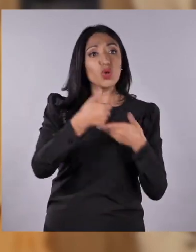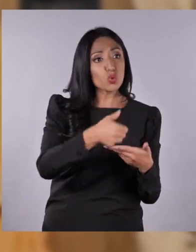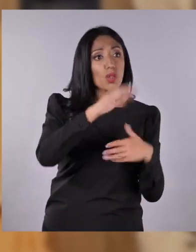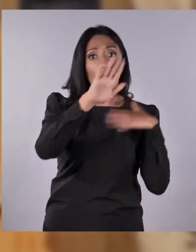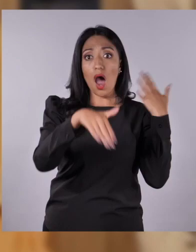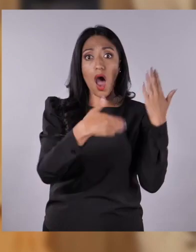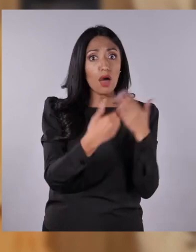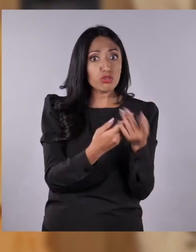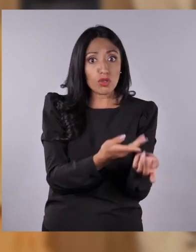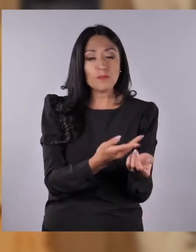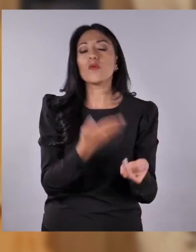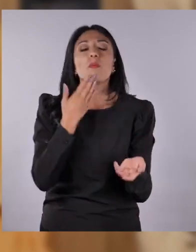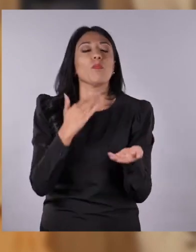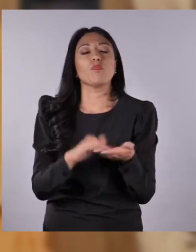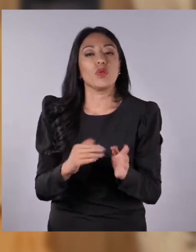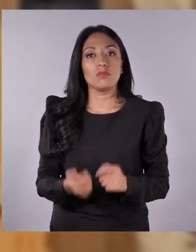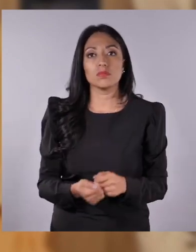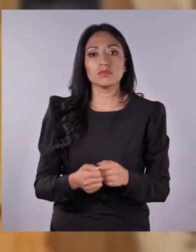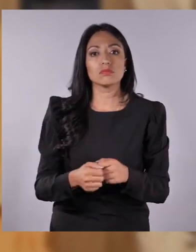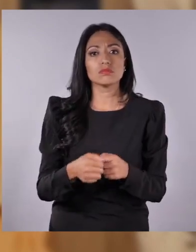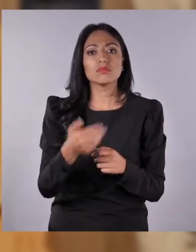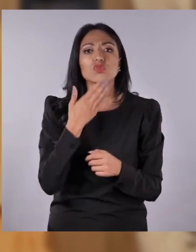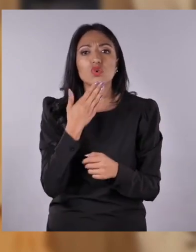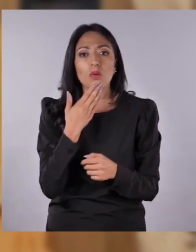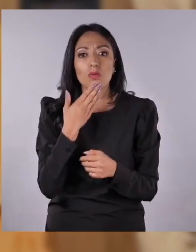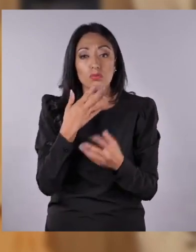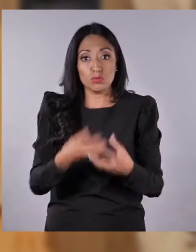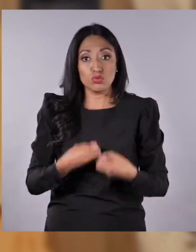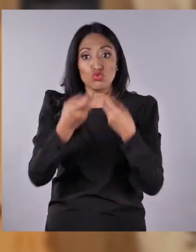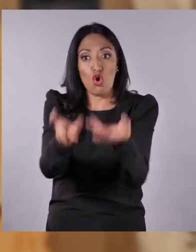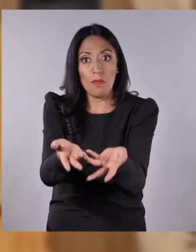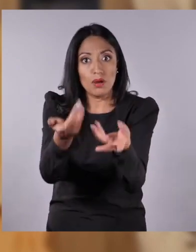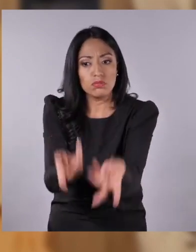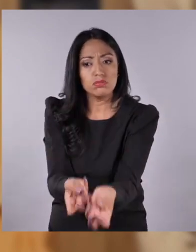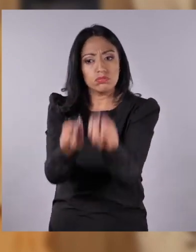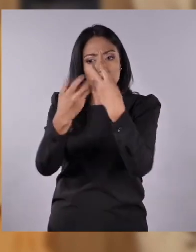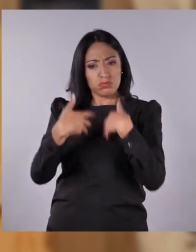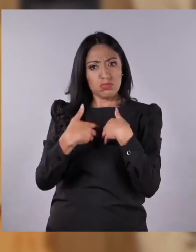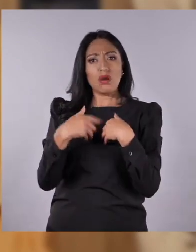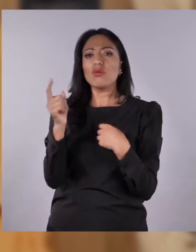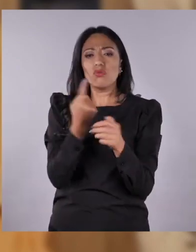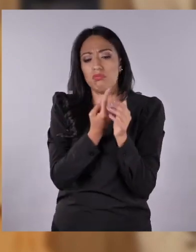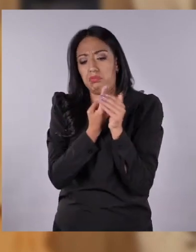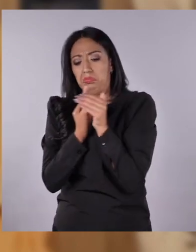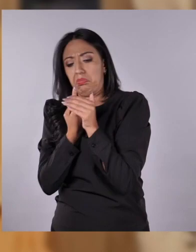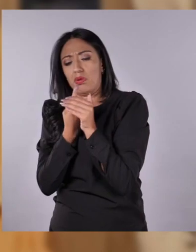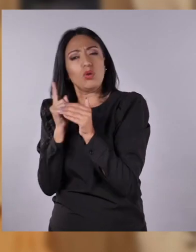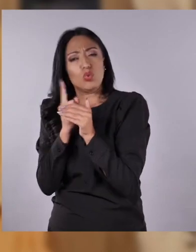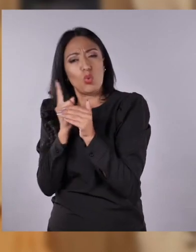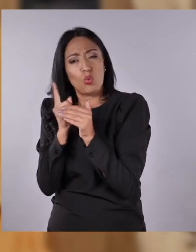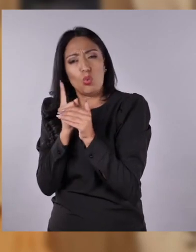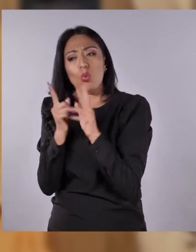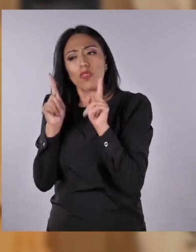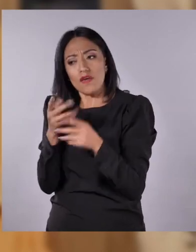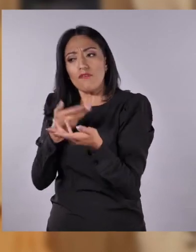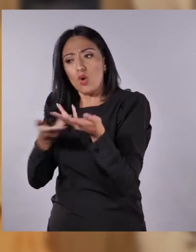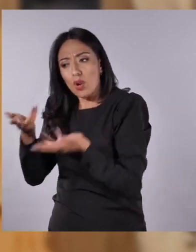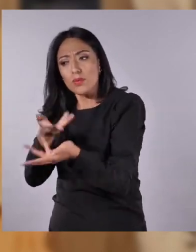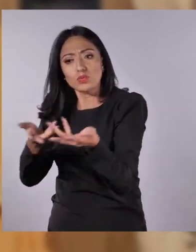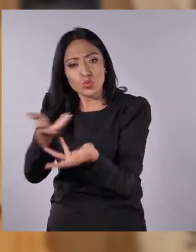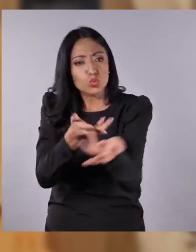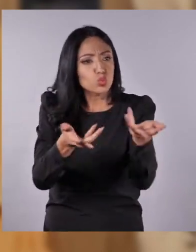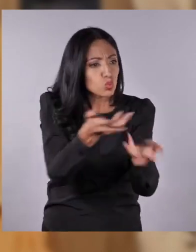todas. Por ejemplo, esto de la reciprocidad, o sea, dar para recibir. No vivir aislados, sino colaborando entre todos y